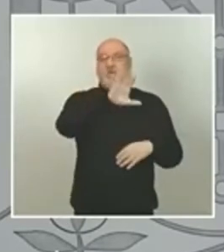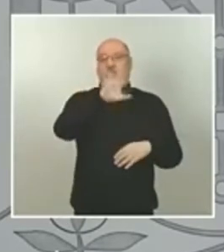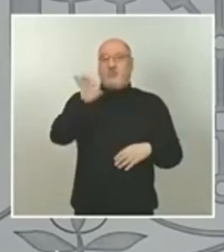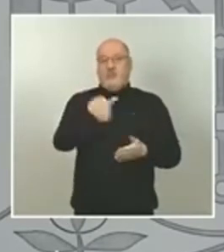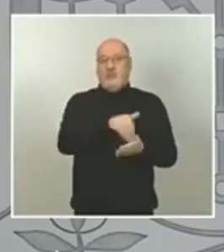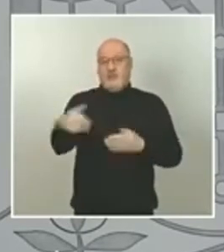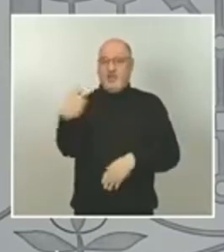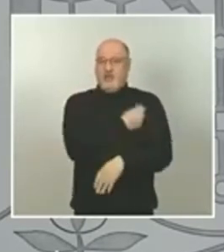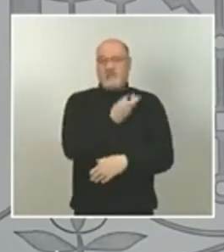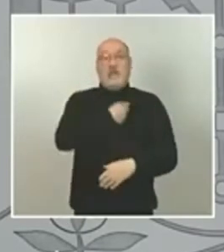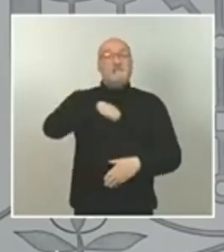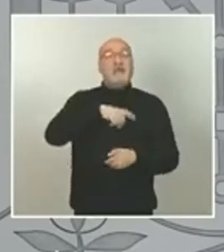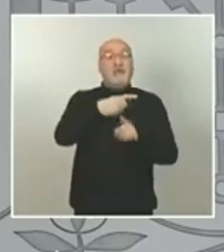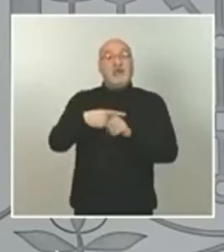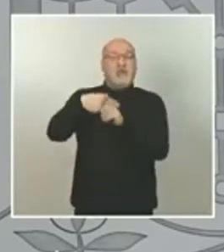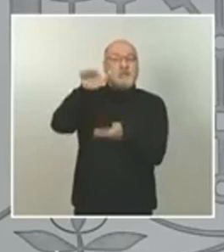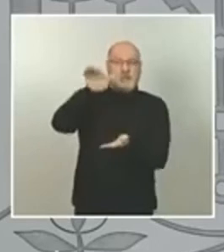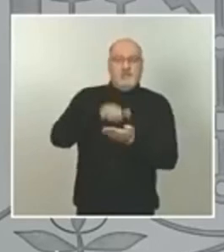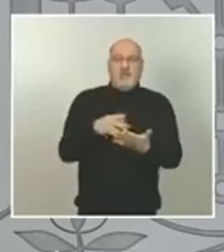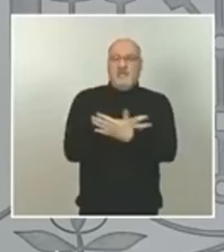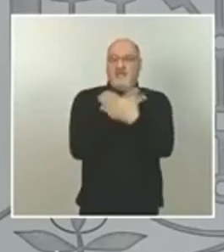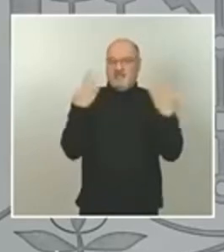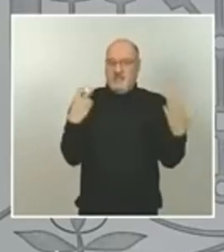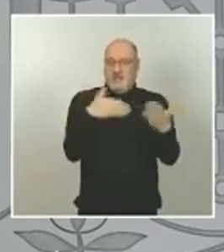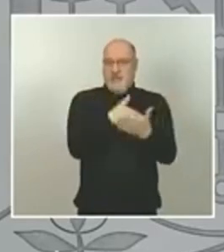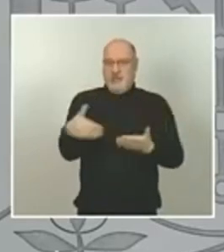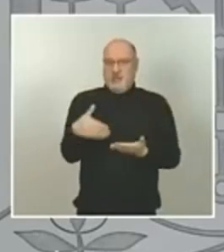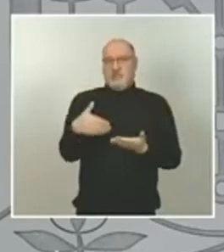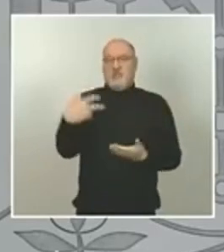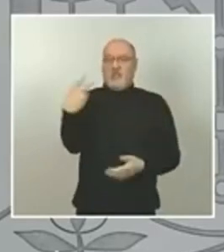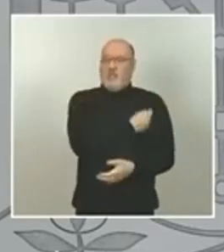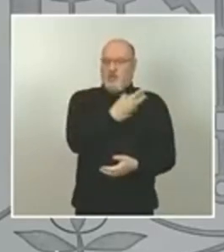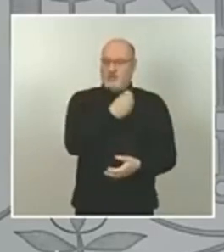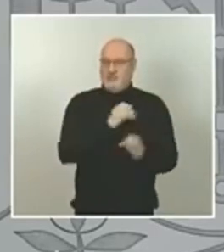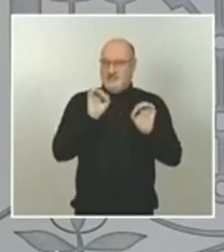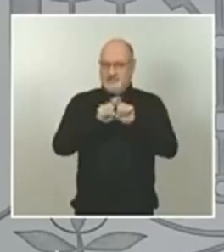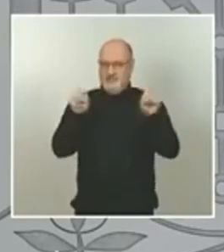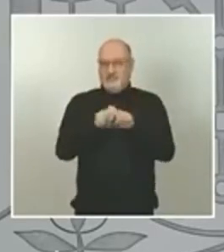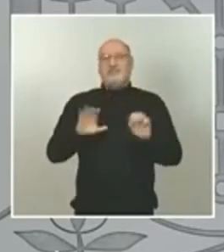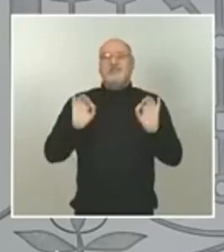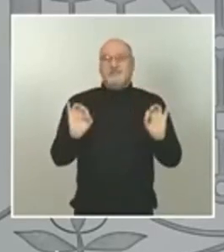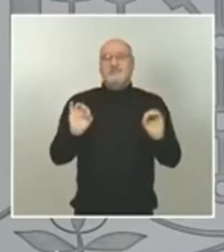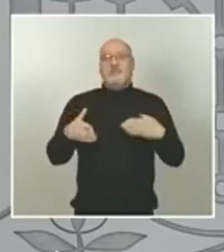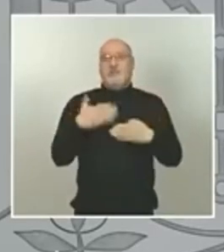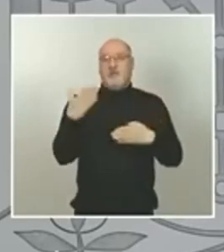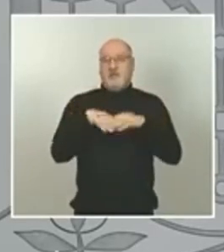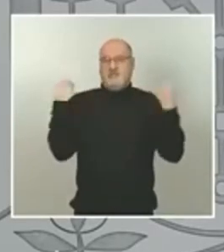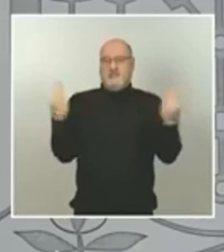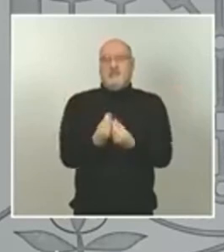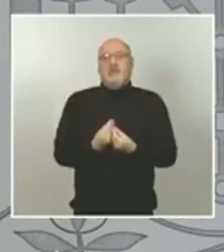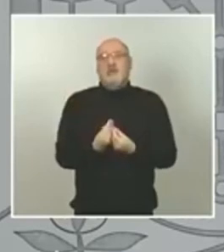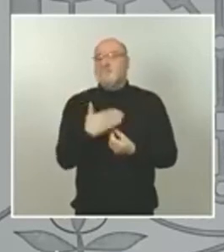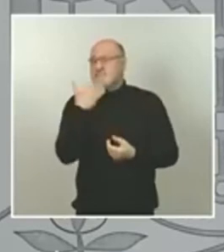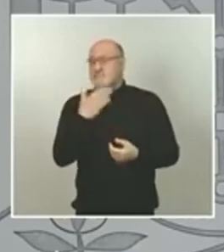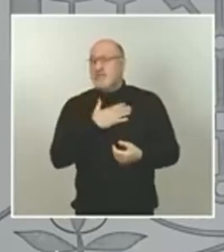España nos corresponde 17 millones que se van a distribuir, como ayer comentó la ministra portavoz, en 5.6 millones de dosis en el